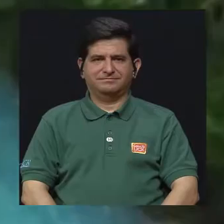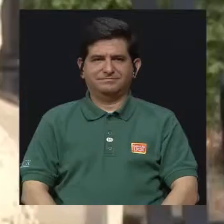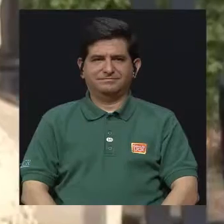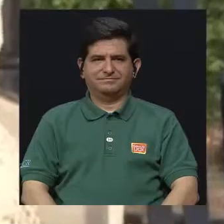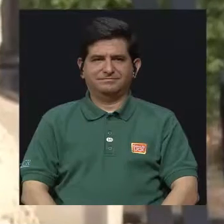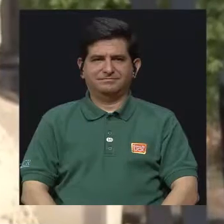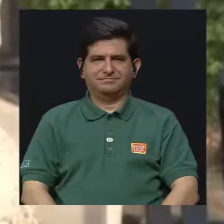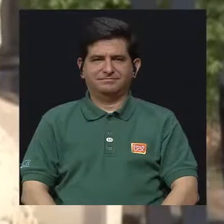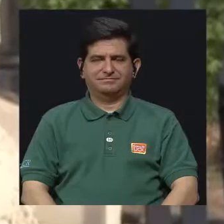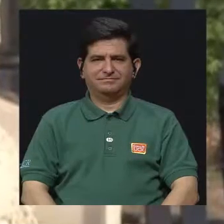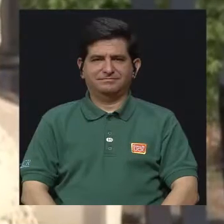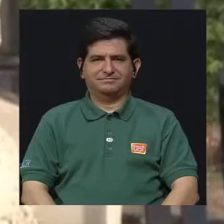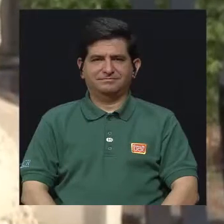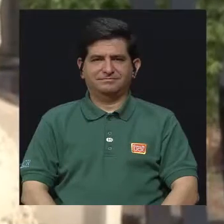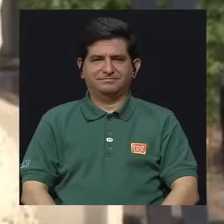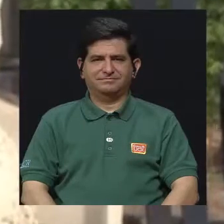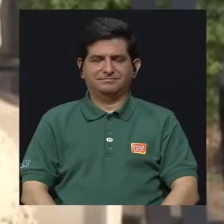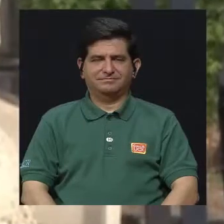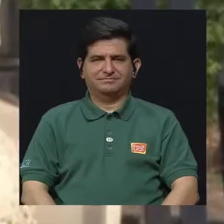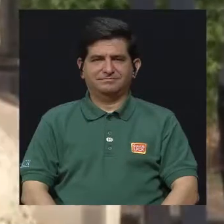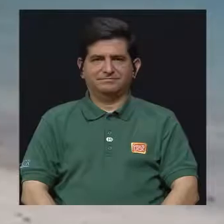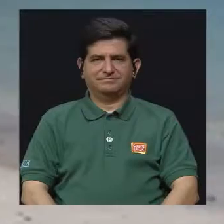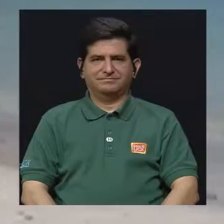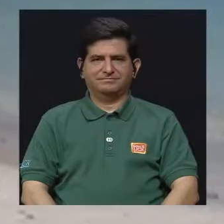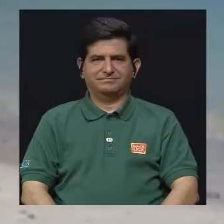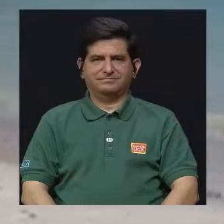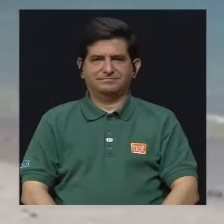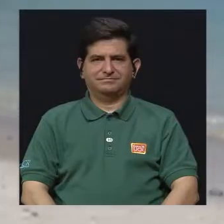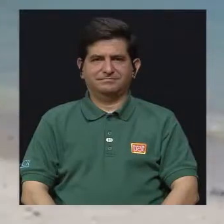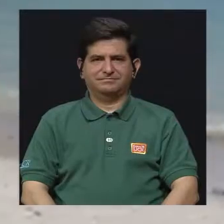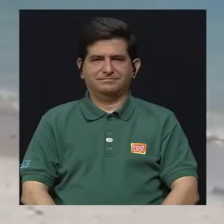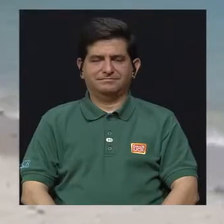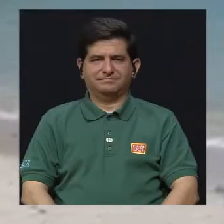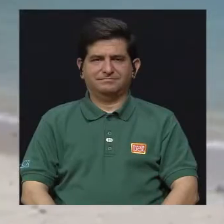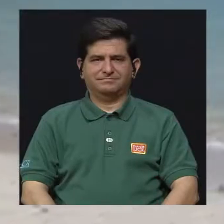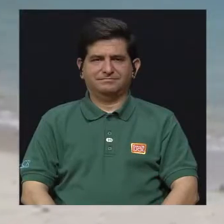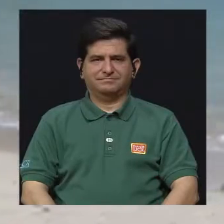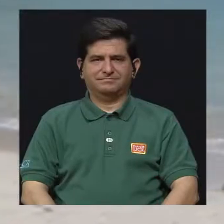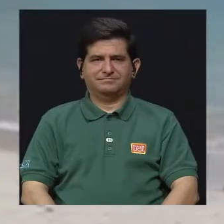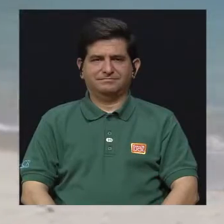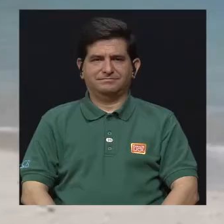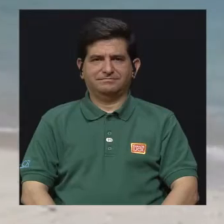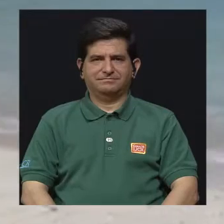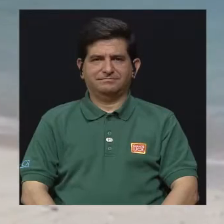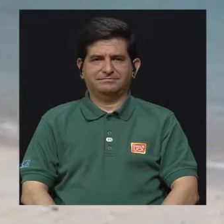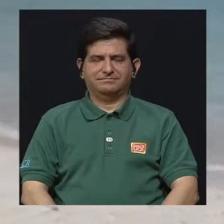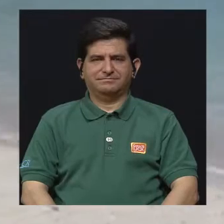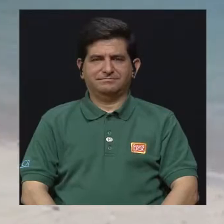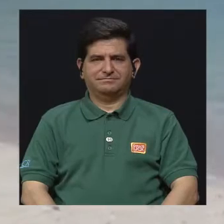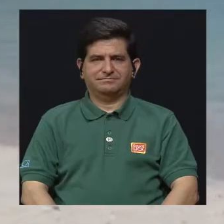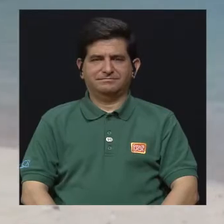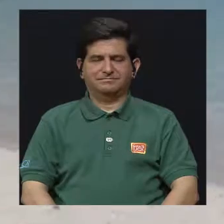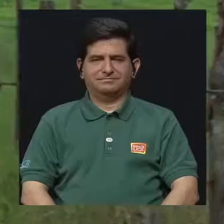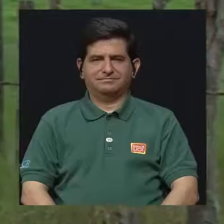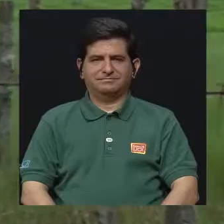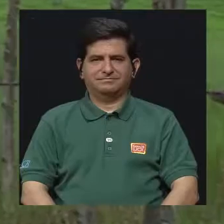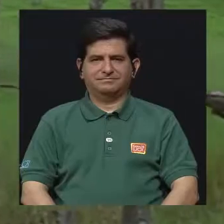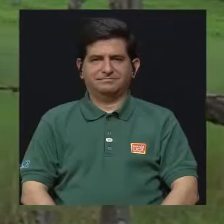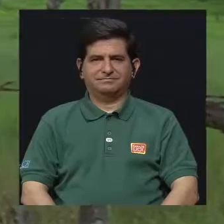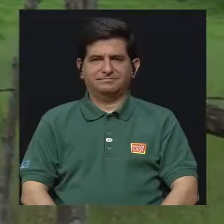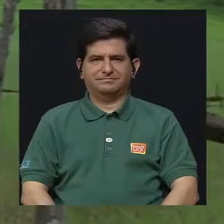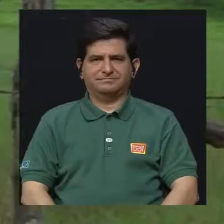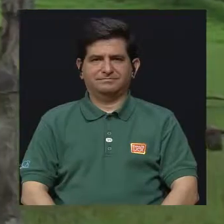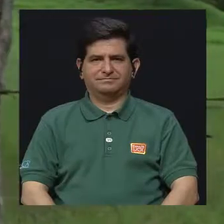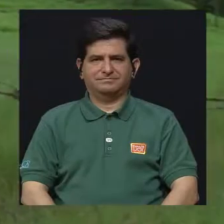Vivo en el corazón de América. Me custodian dos mares. Soy el verde profundo